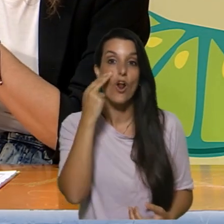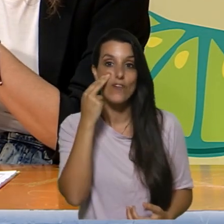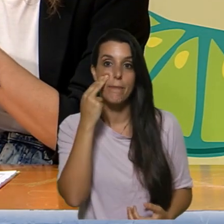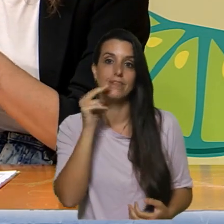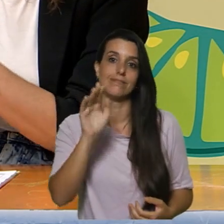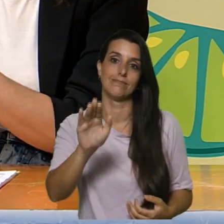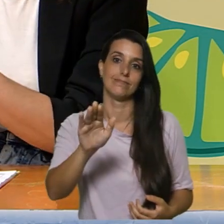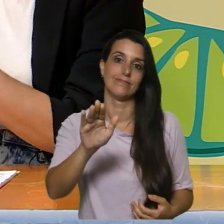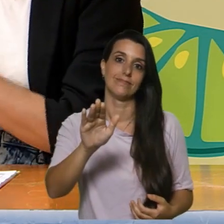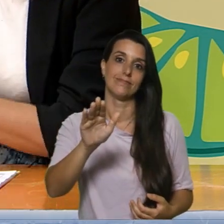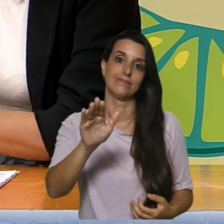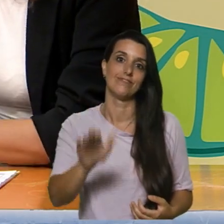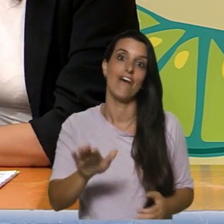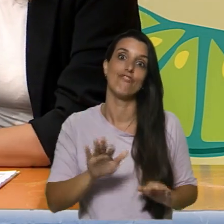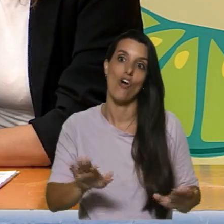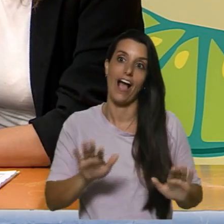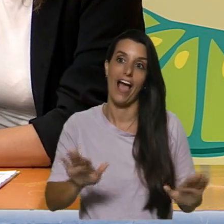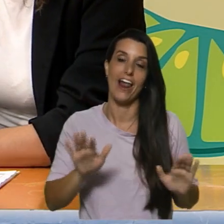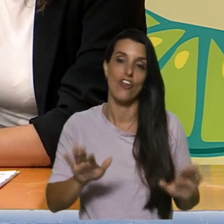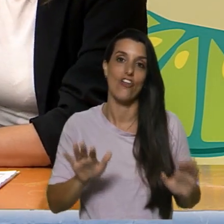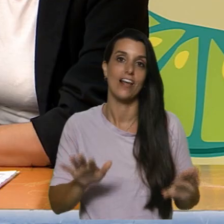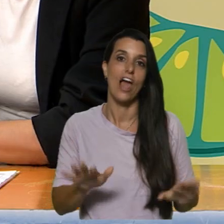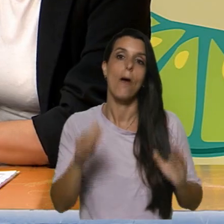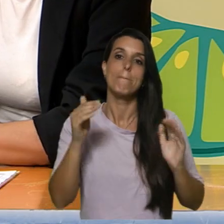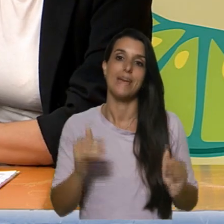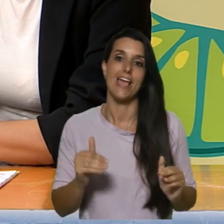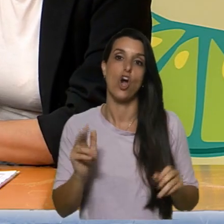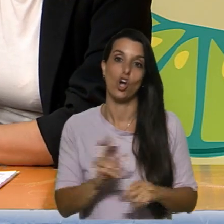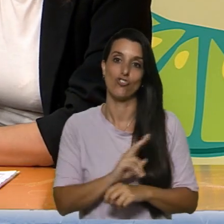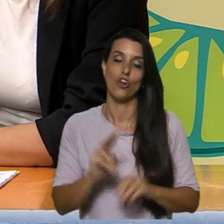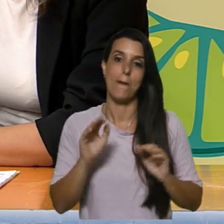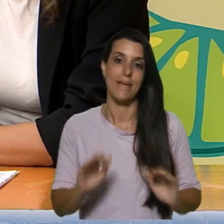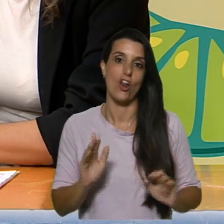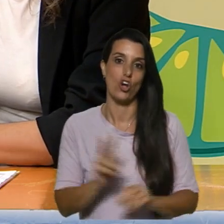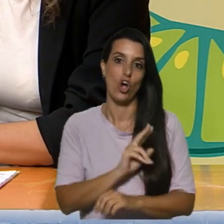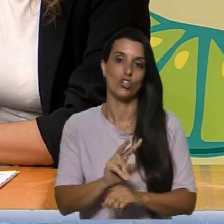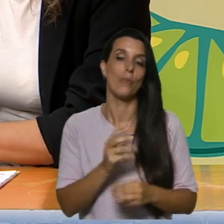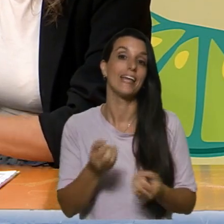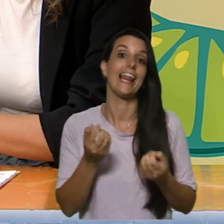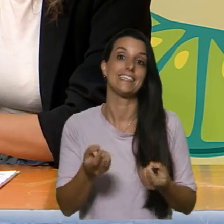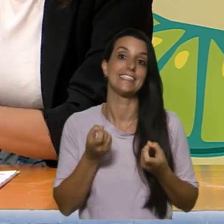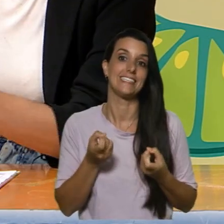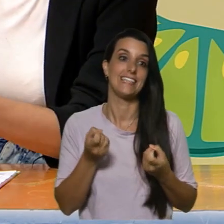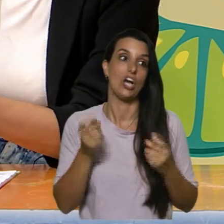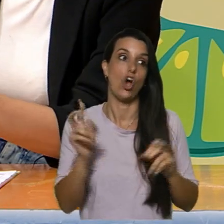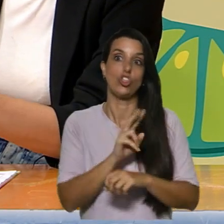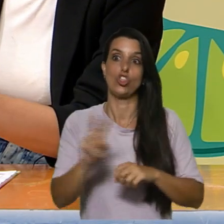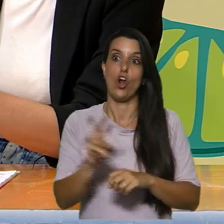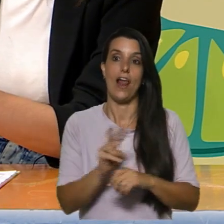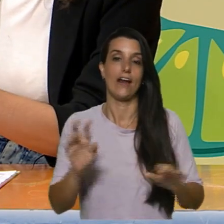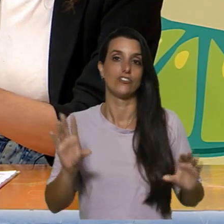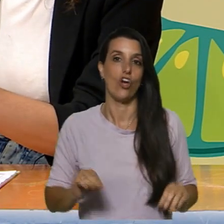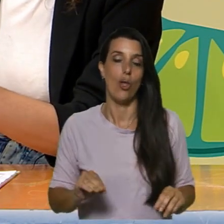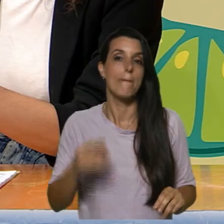Aflojá. Aflojá. Claro, como te pasó a vos que aflojaste. Bajale el control. Claro. ¿Viste? Porque es una necesidad de control. Claro. Digo